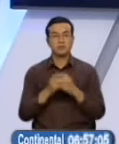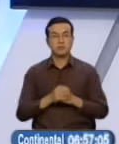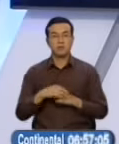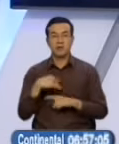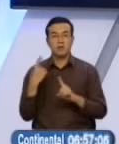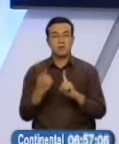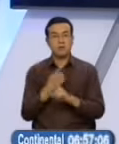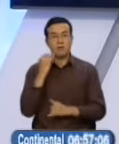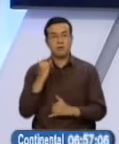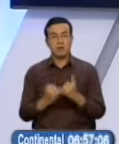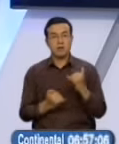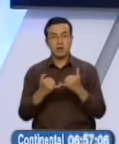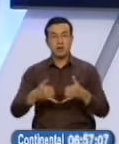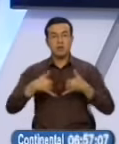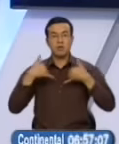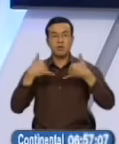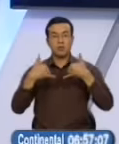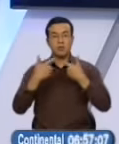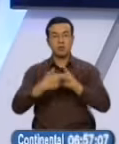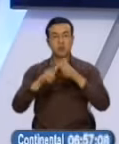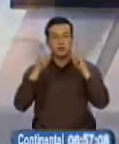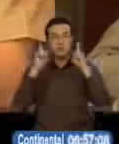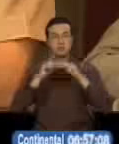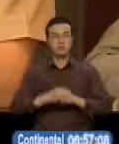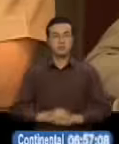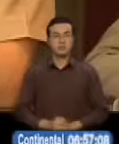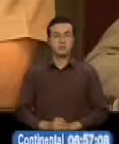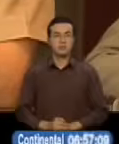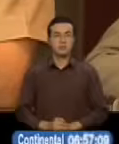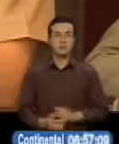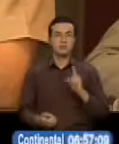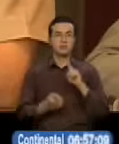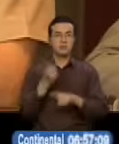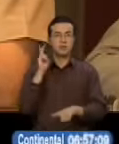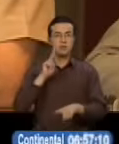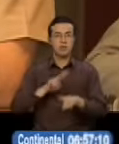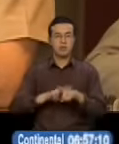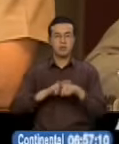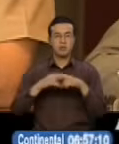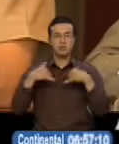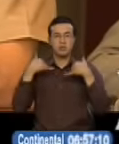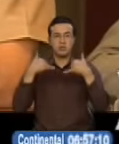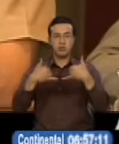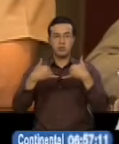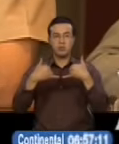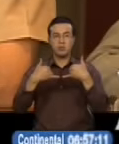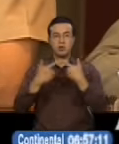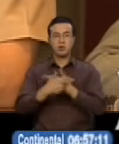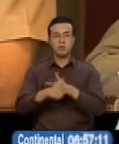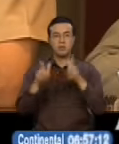primera final de la Copa Libertadores de América. Es la primera vez que se juega una Copa Libertadores.